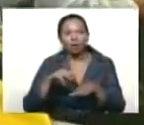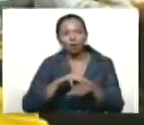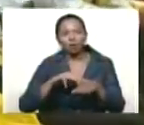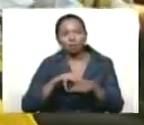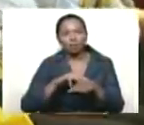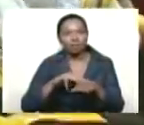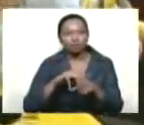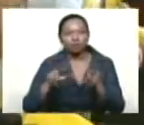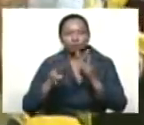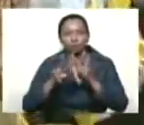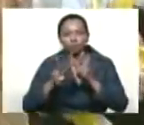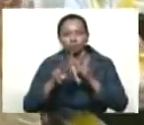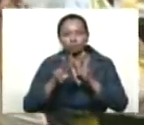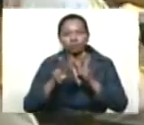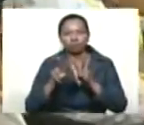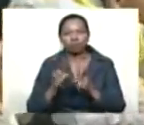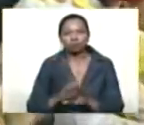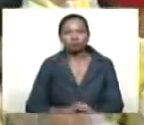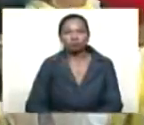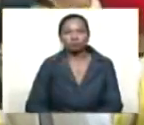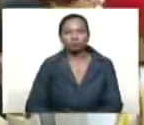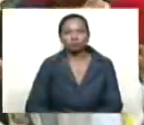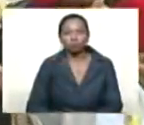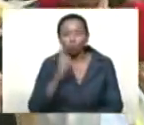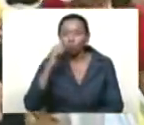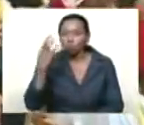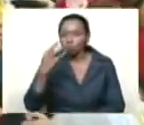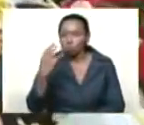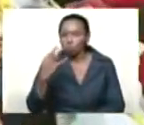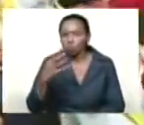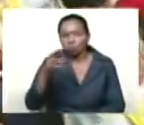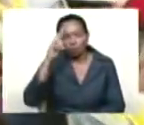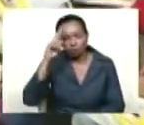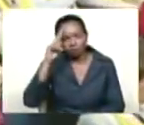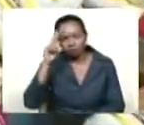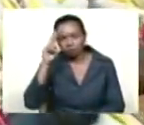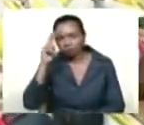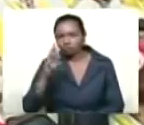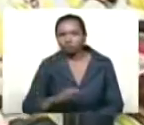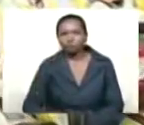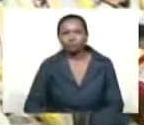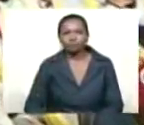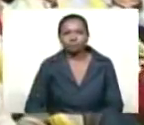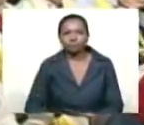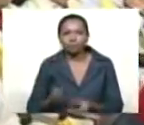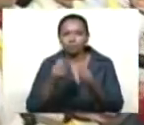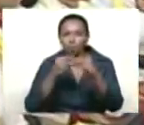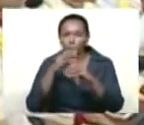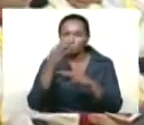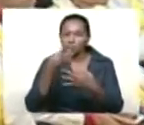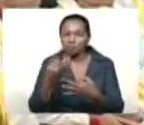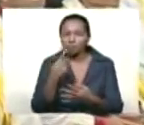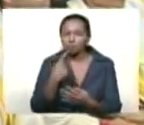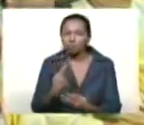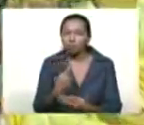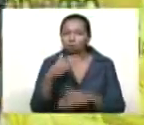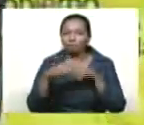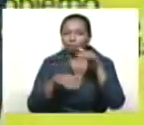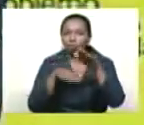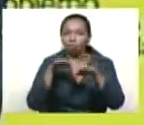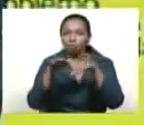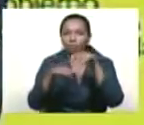Villarroel, doctor Carlos Alvarado. Estoy de acuerdo, totalmente de acuerdo. Por eso le digo, paso a